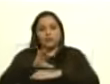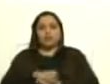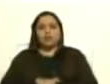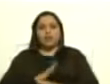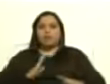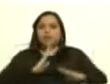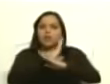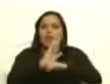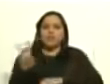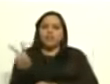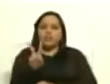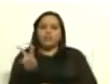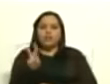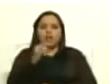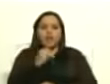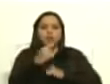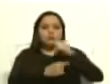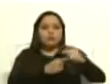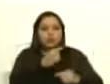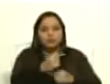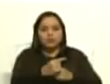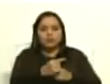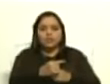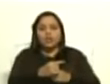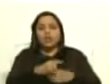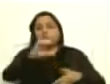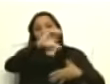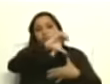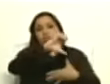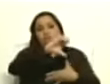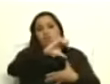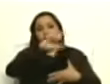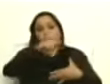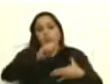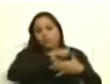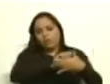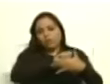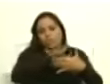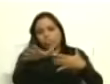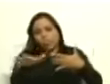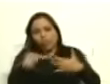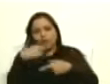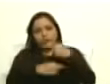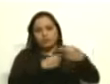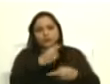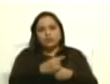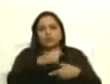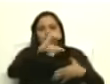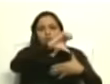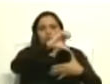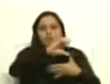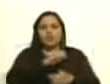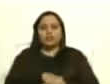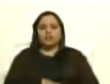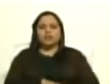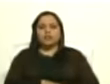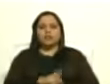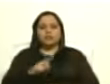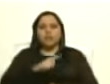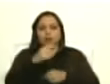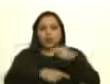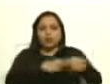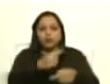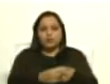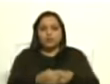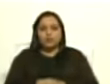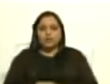Venezuela ha impactado en nuestra región, y ha impactado no solamente a Sudamérica, sino también el impacto que ha tenido